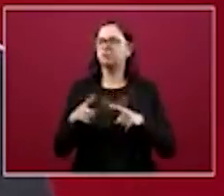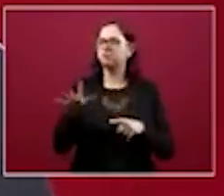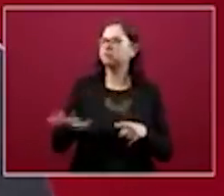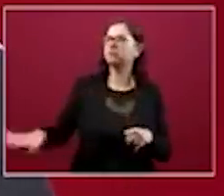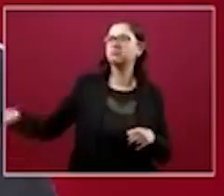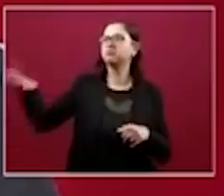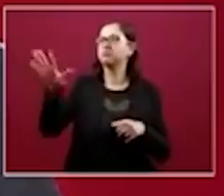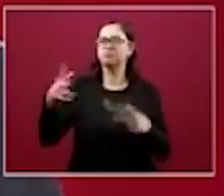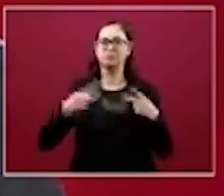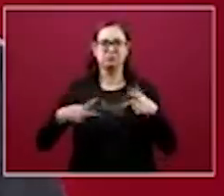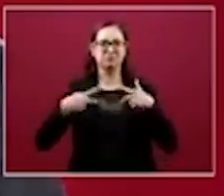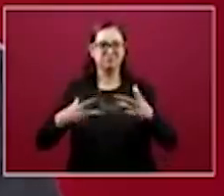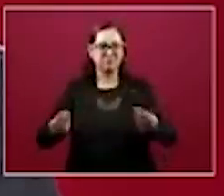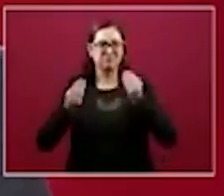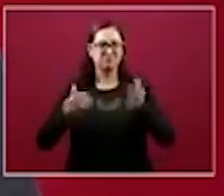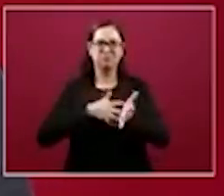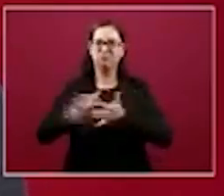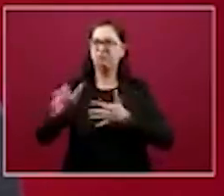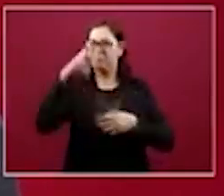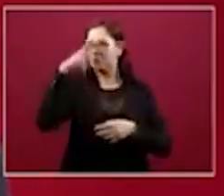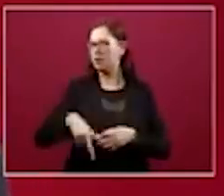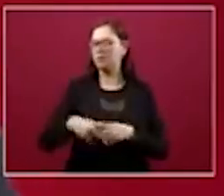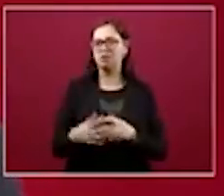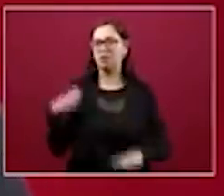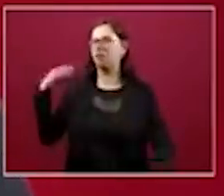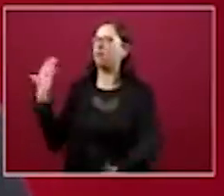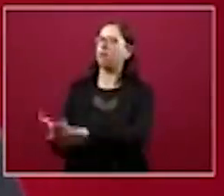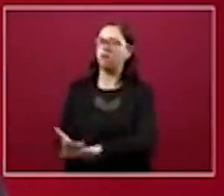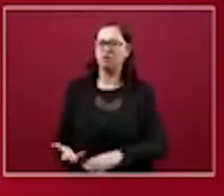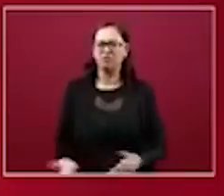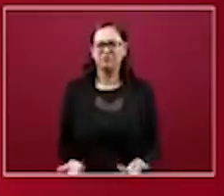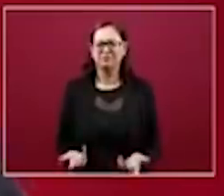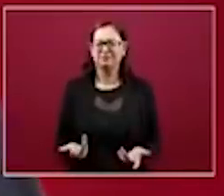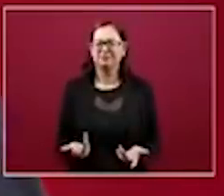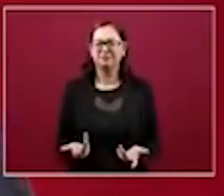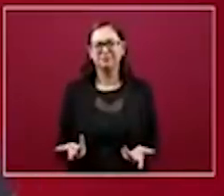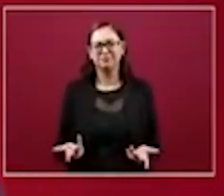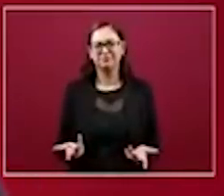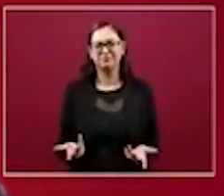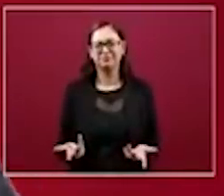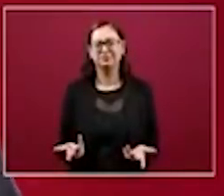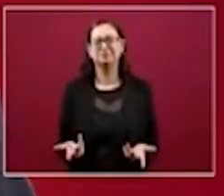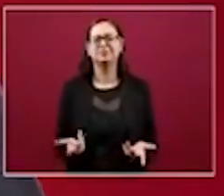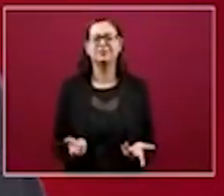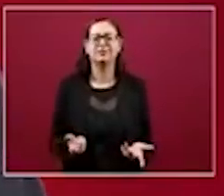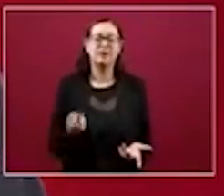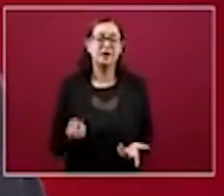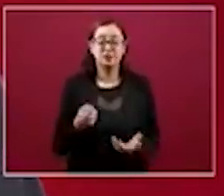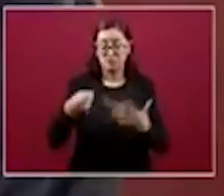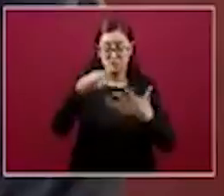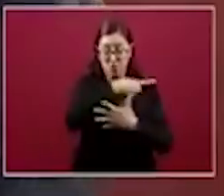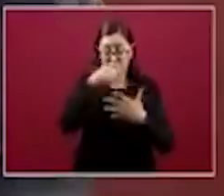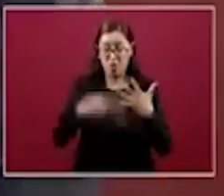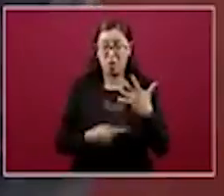muchos mexicanos. Entonces, todas estas cosas tienen que ver con cómo promover el